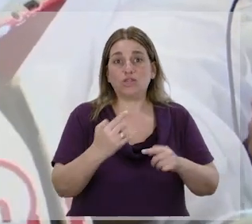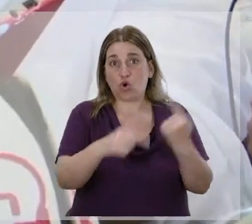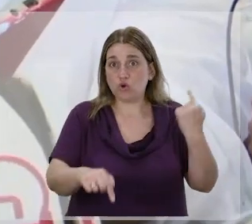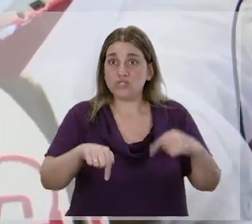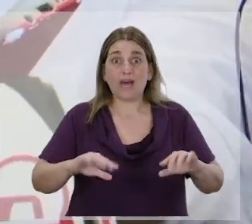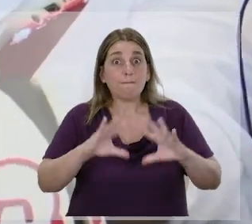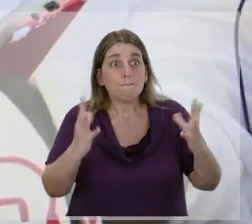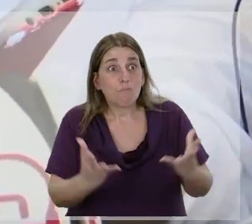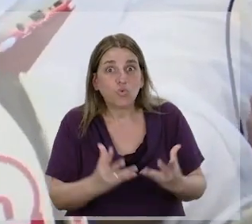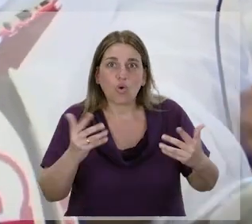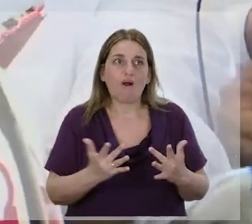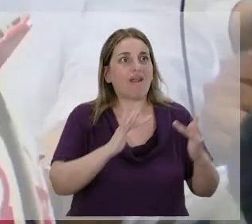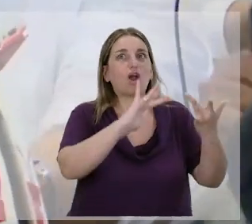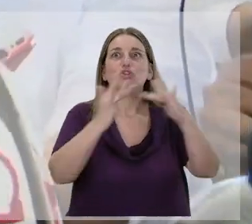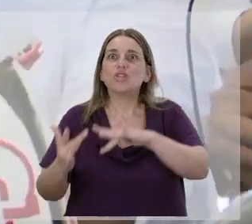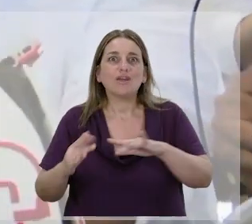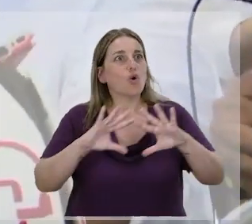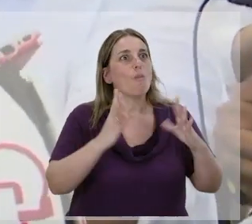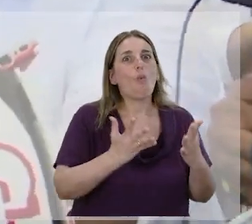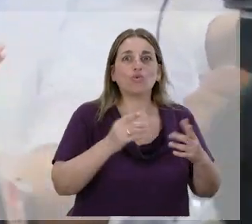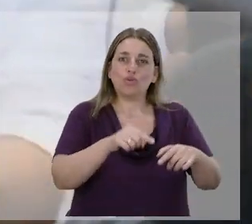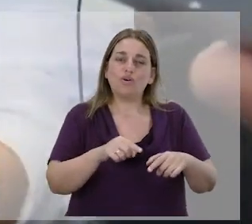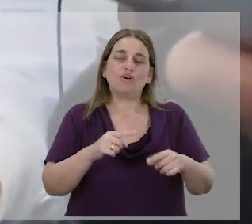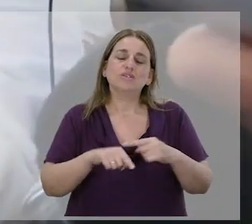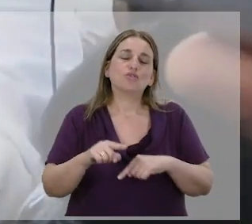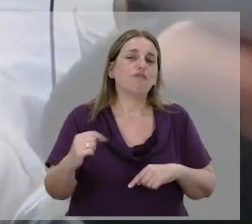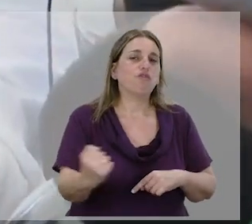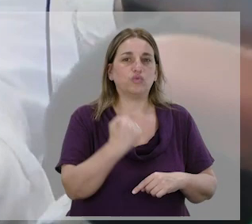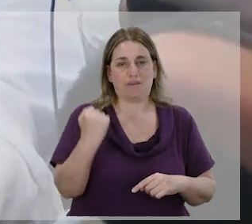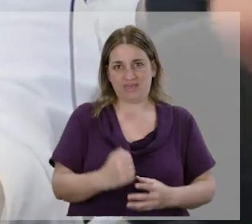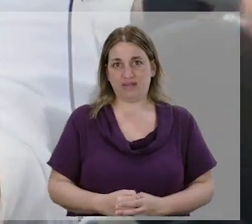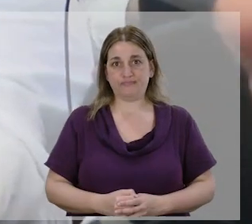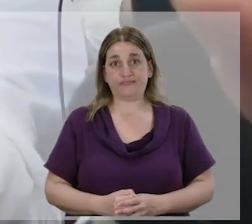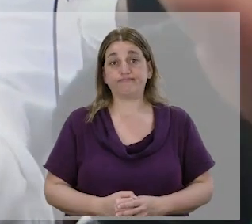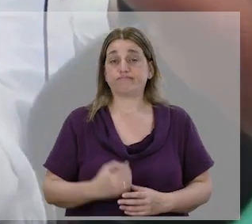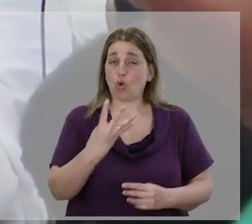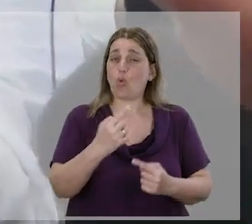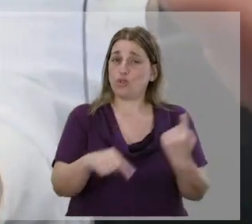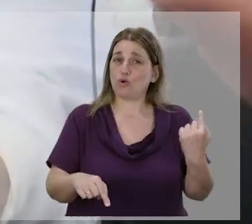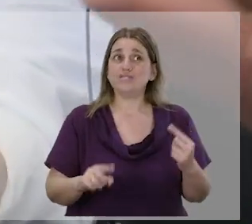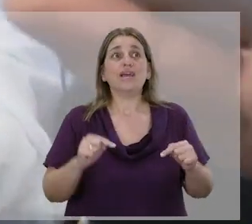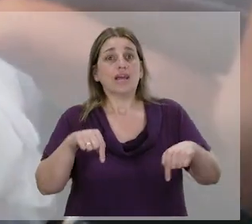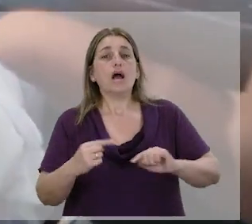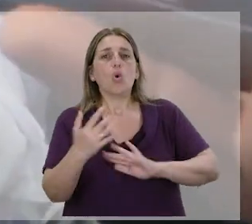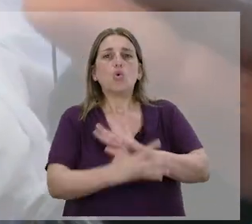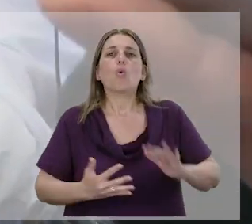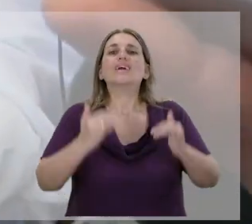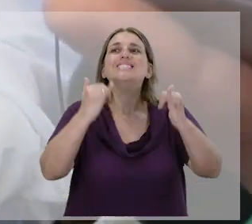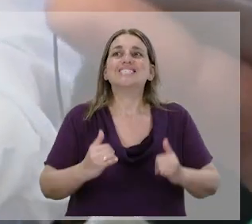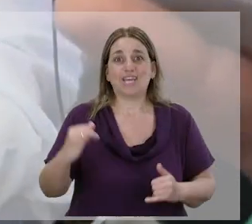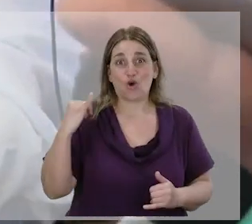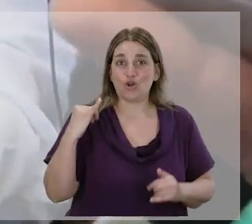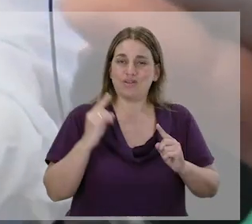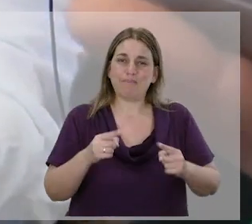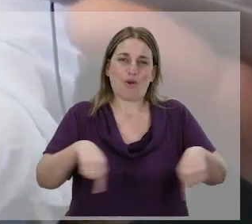patria. Esas cuatro cosas en el mundo globalizado, que cada vez se achica más, son fundamentales. Y esas cuatro cosas, no